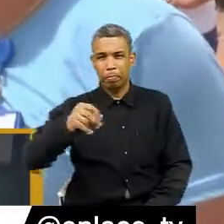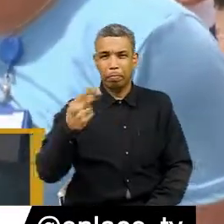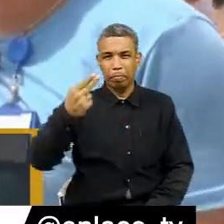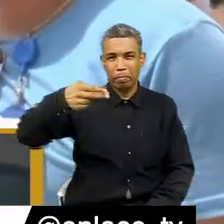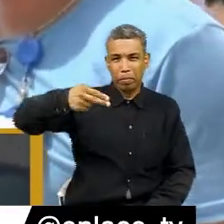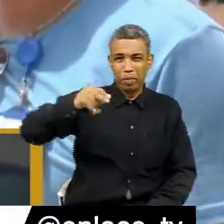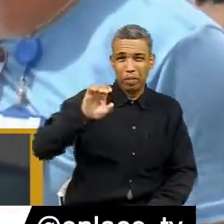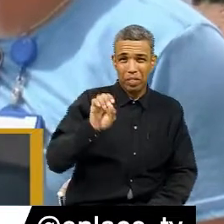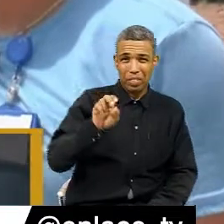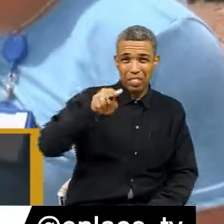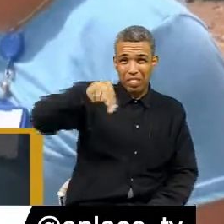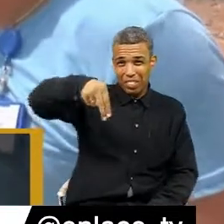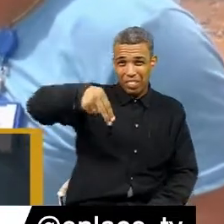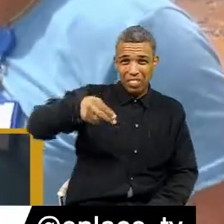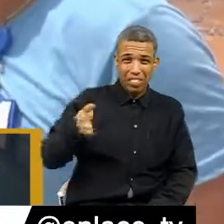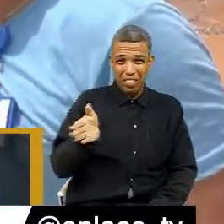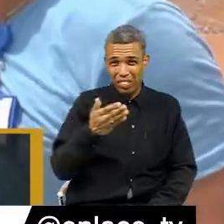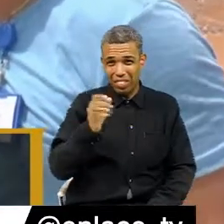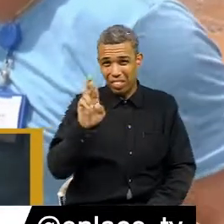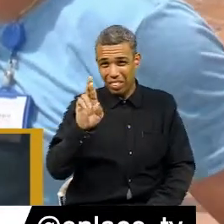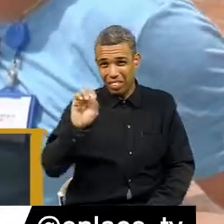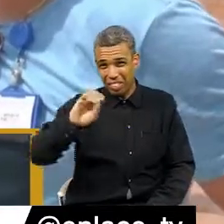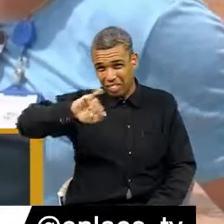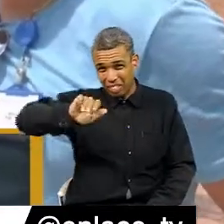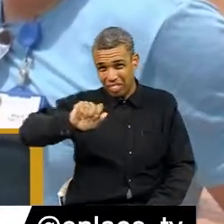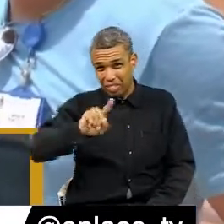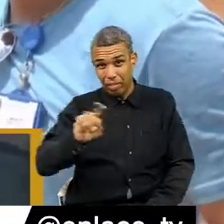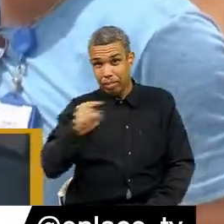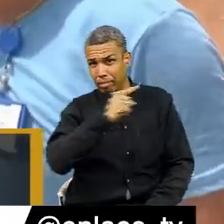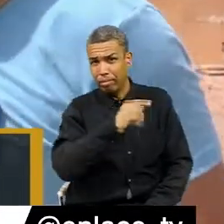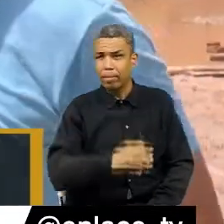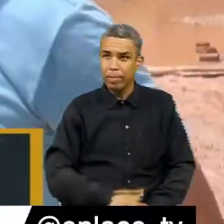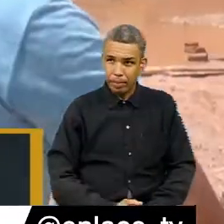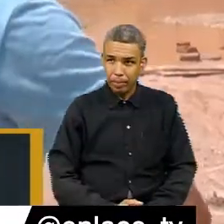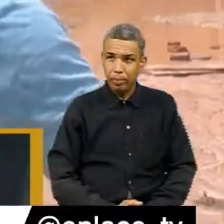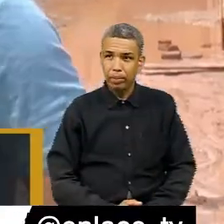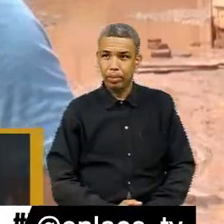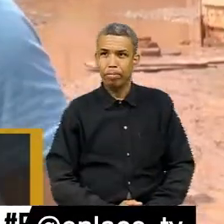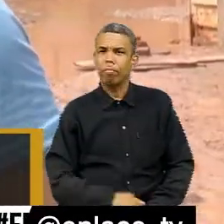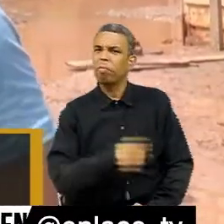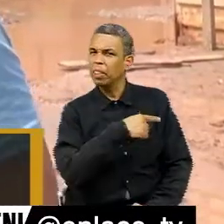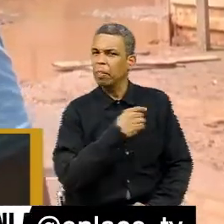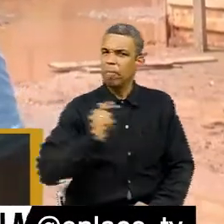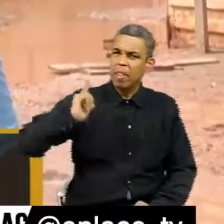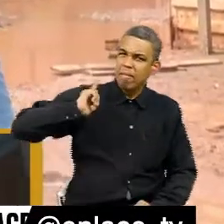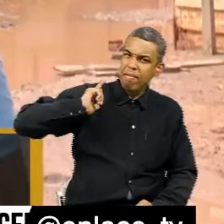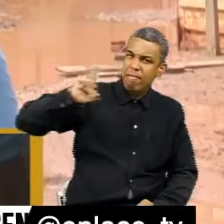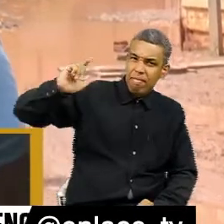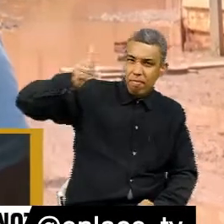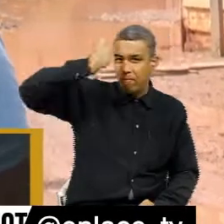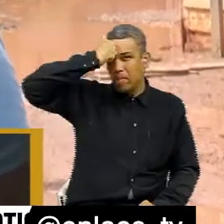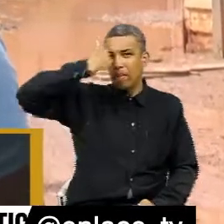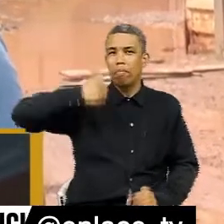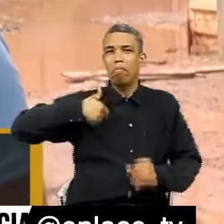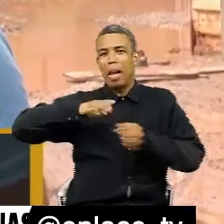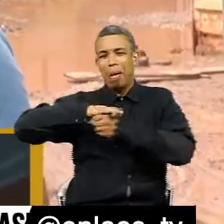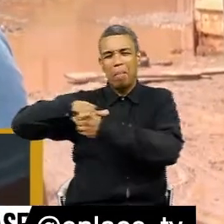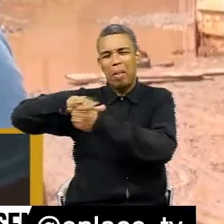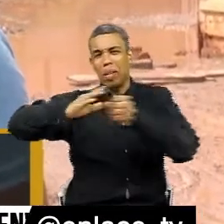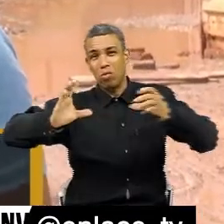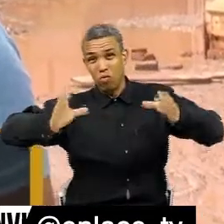precisamente con las muy buenas tardes nos hace la denuncia. ¿De qué se trata exactamente? Buenas tardes, Pedro. La denuncia en estos momentos es